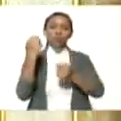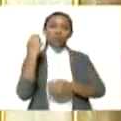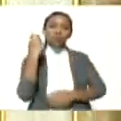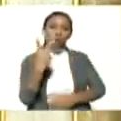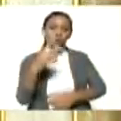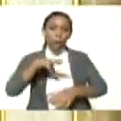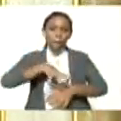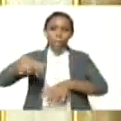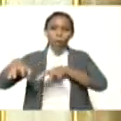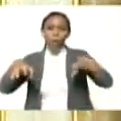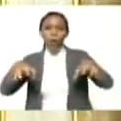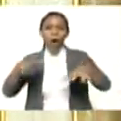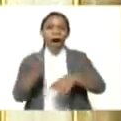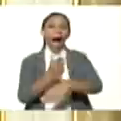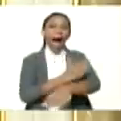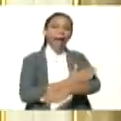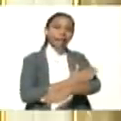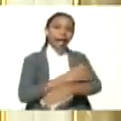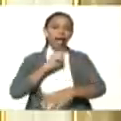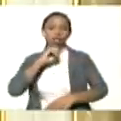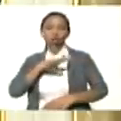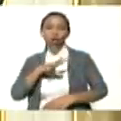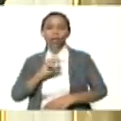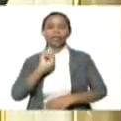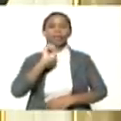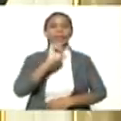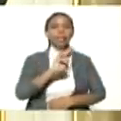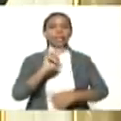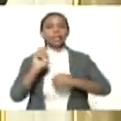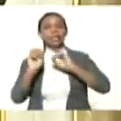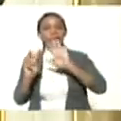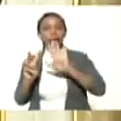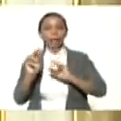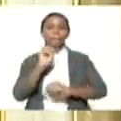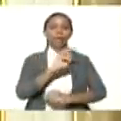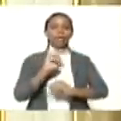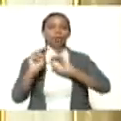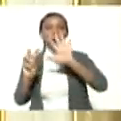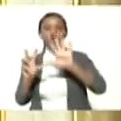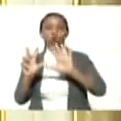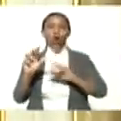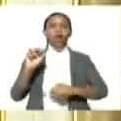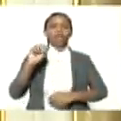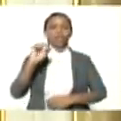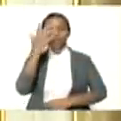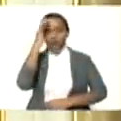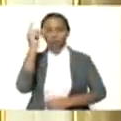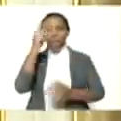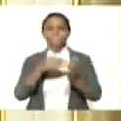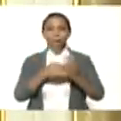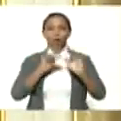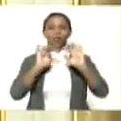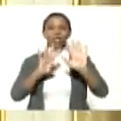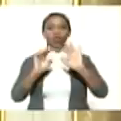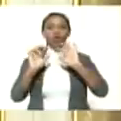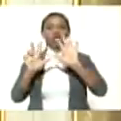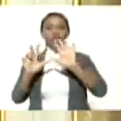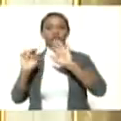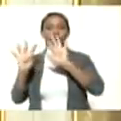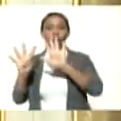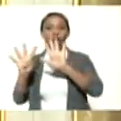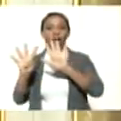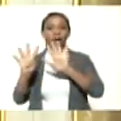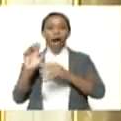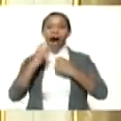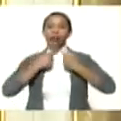El antes y después de aquel 27 y 28 de febrero de 1989. Fue Aristóbulo uno de los